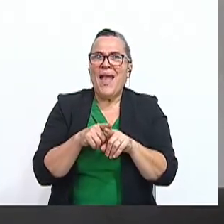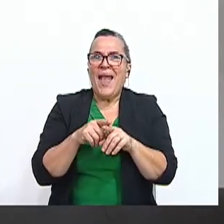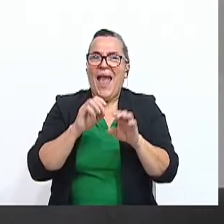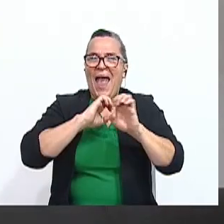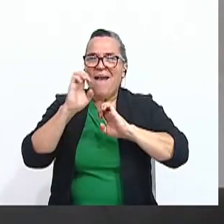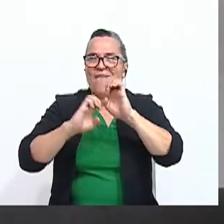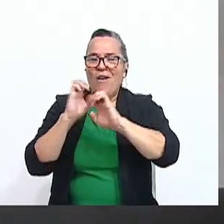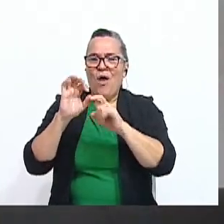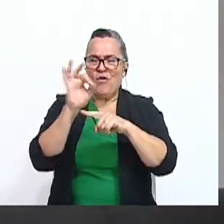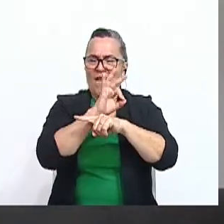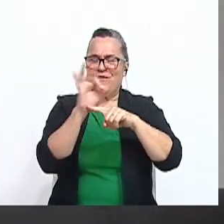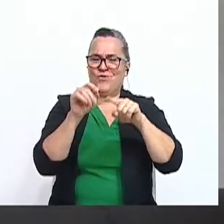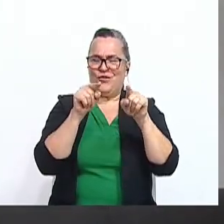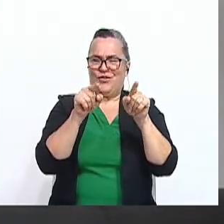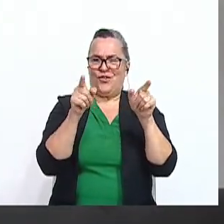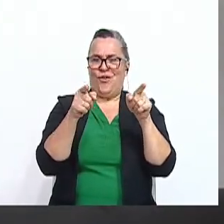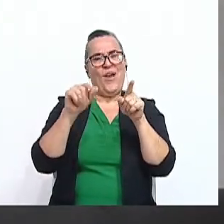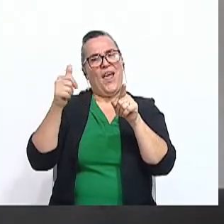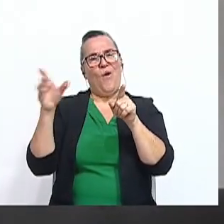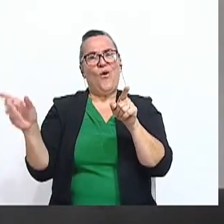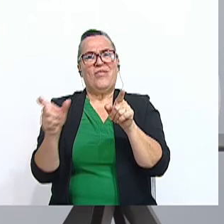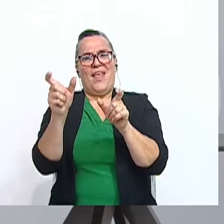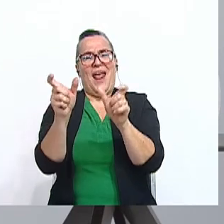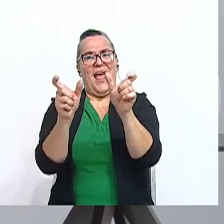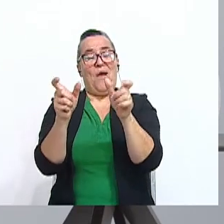evaluar una función en otra.